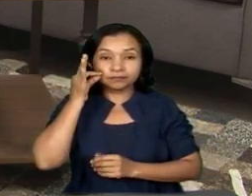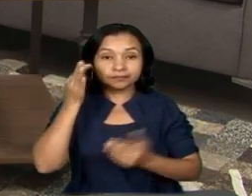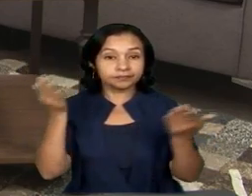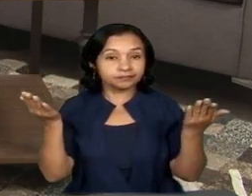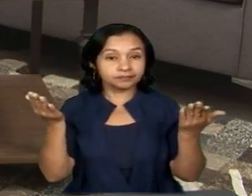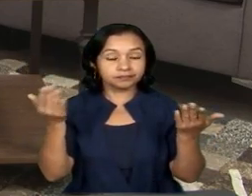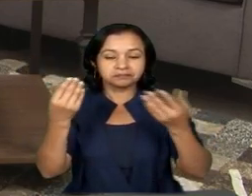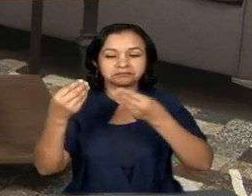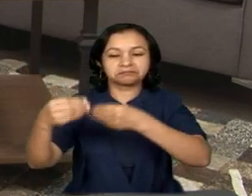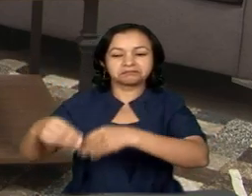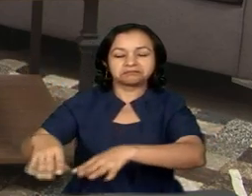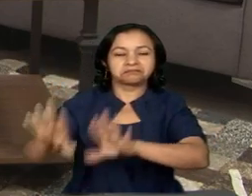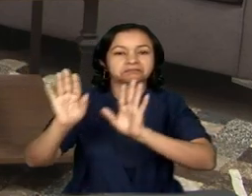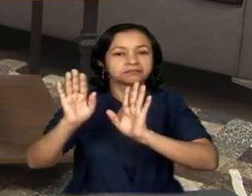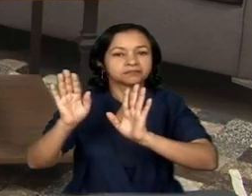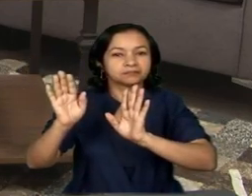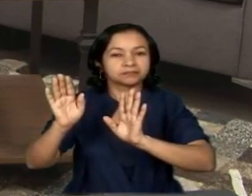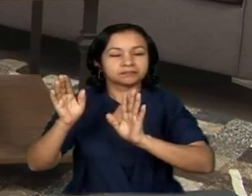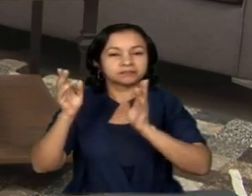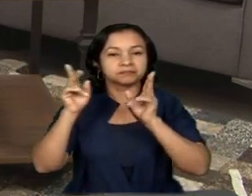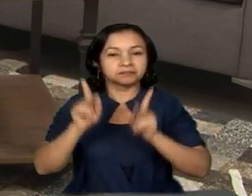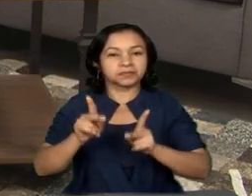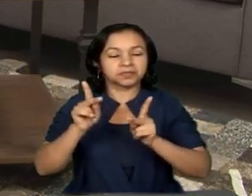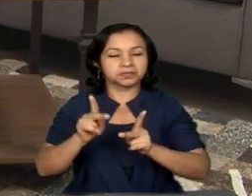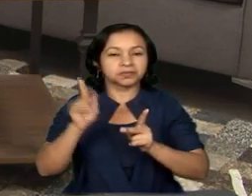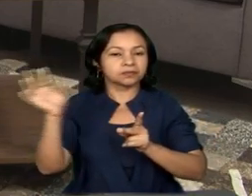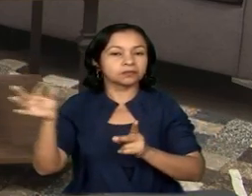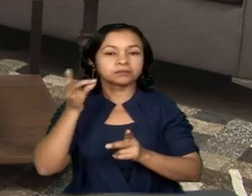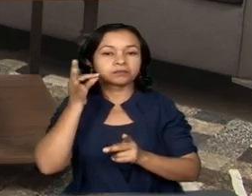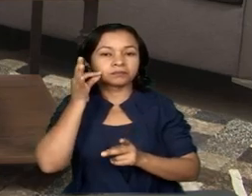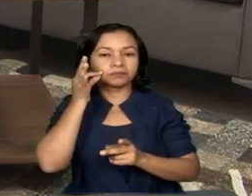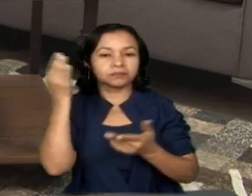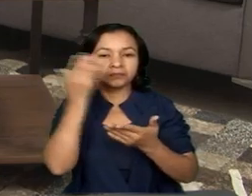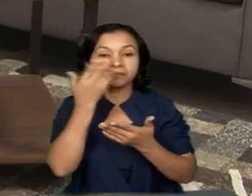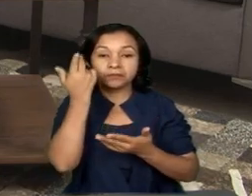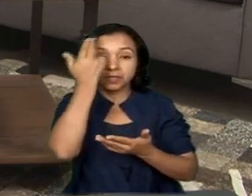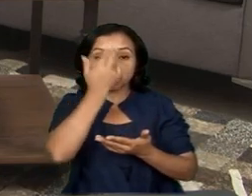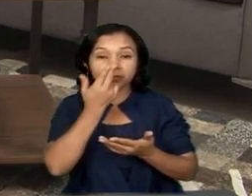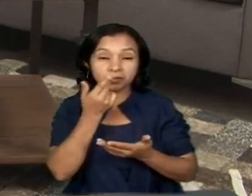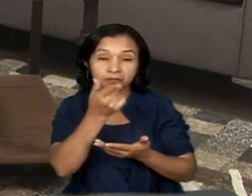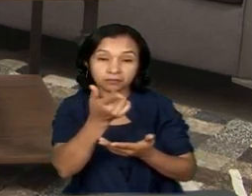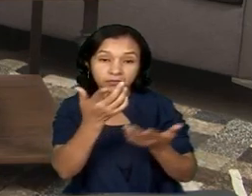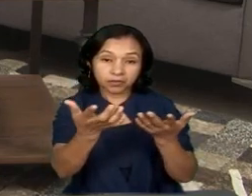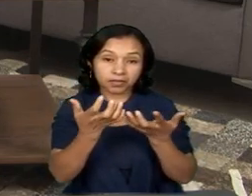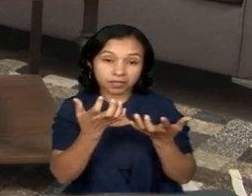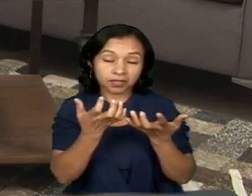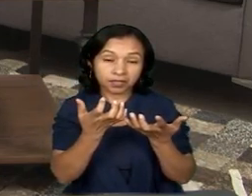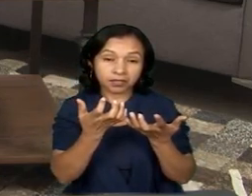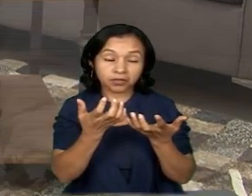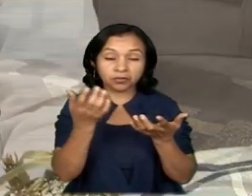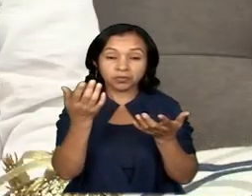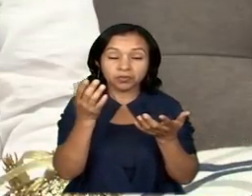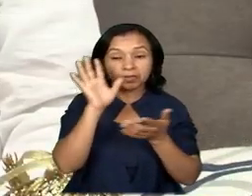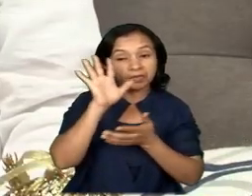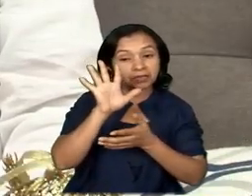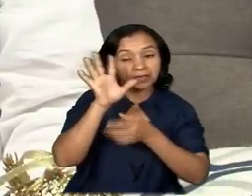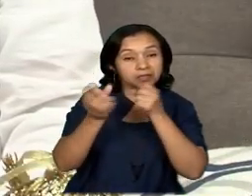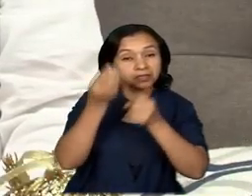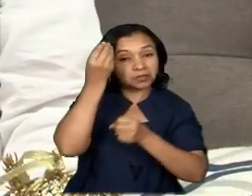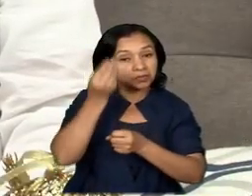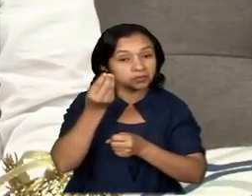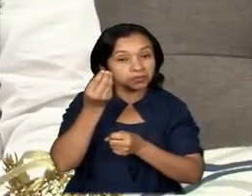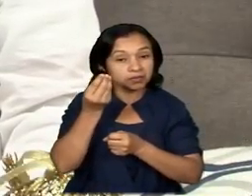la dejaron alternativa, de tal manera que un estudiante entraba a la normal y le preguntaban si quería egresar solo como bachiller o si